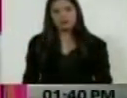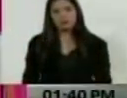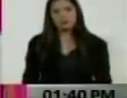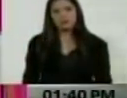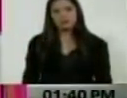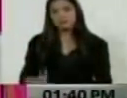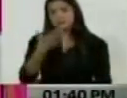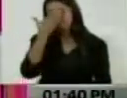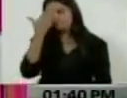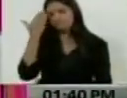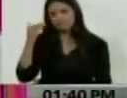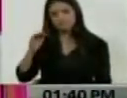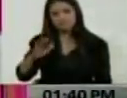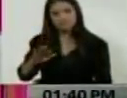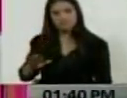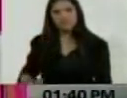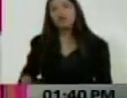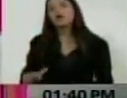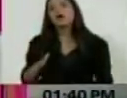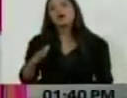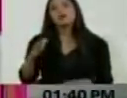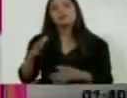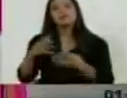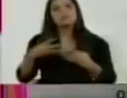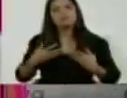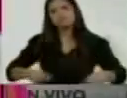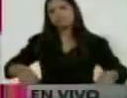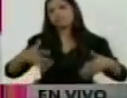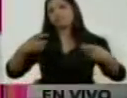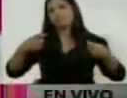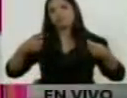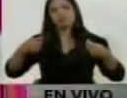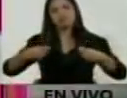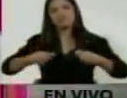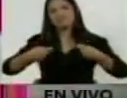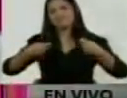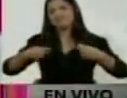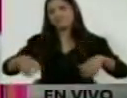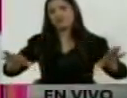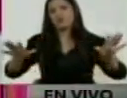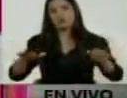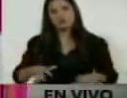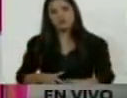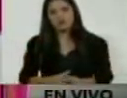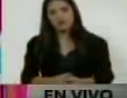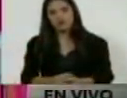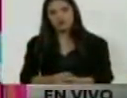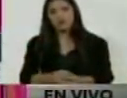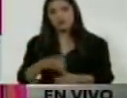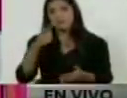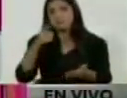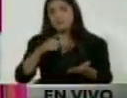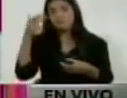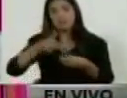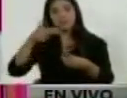atrás el derroche, debe dejar atrás el derroche del rentismo